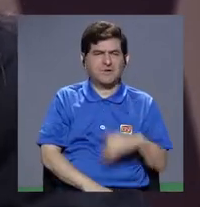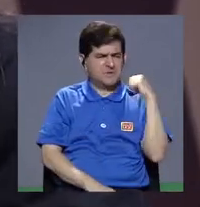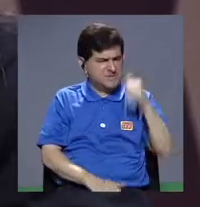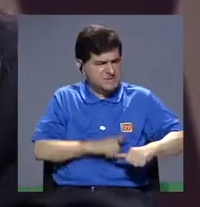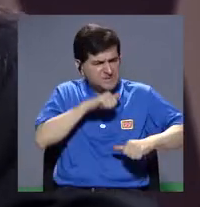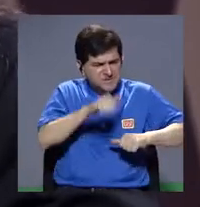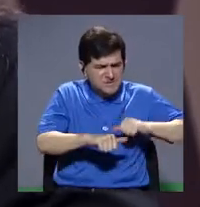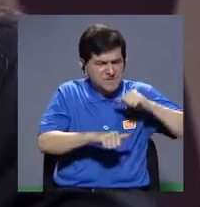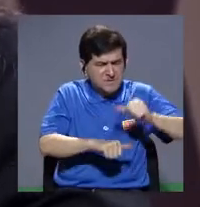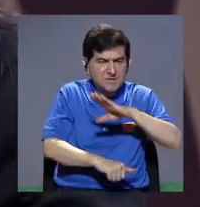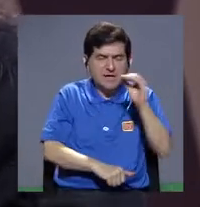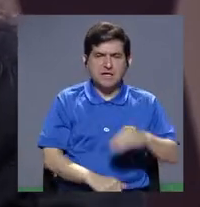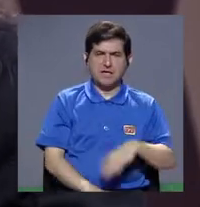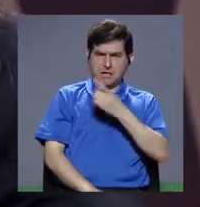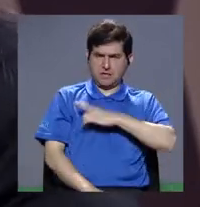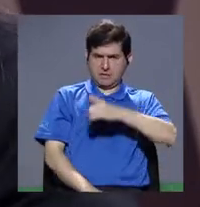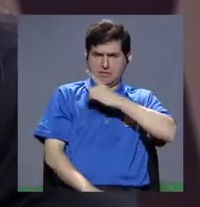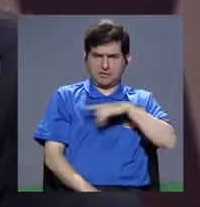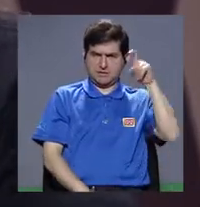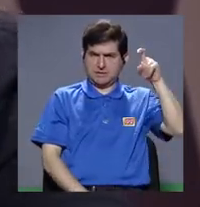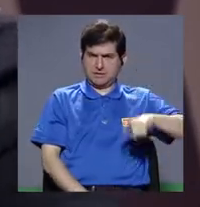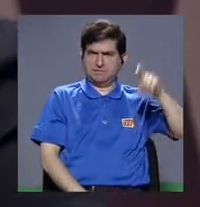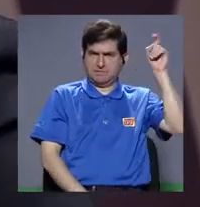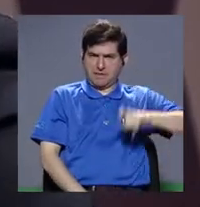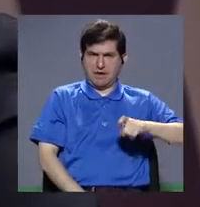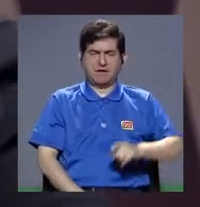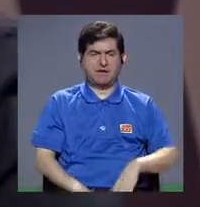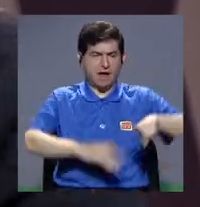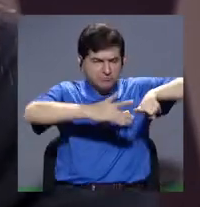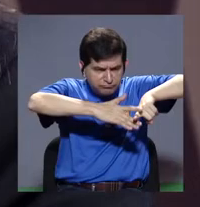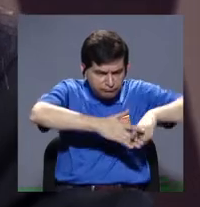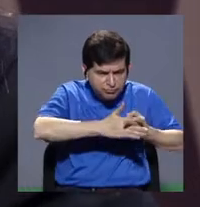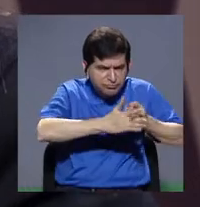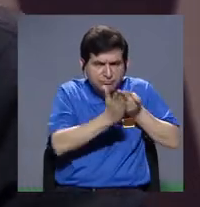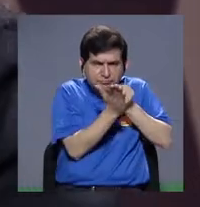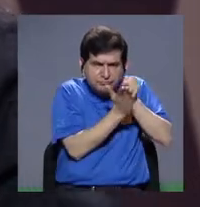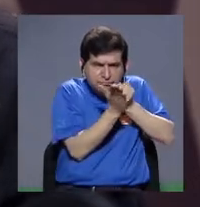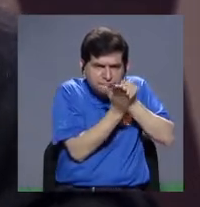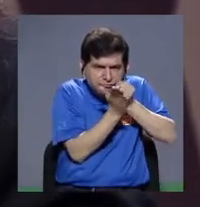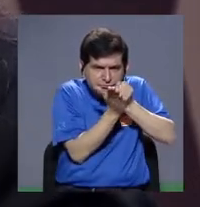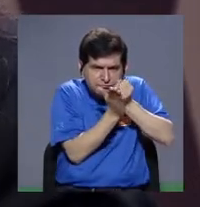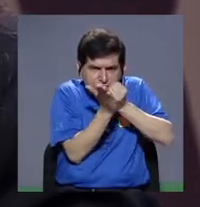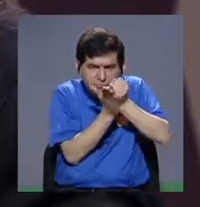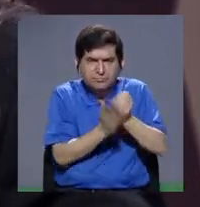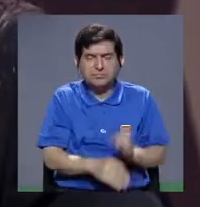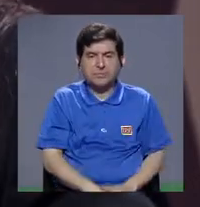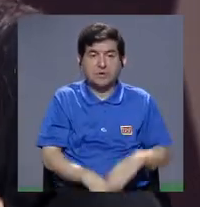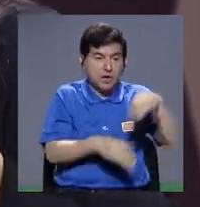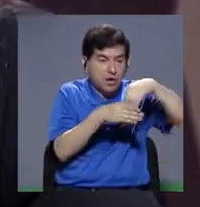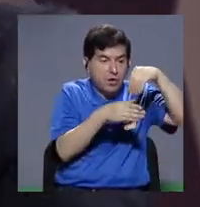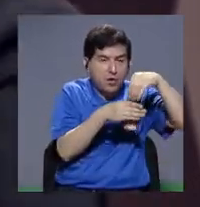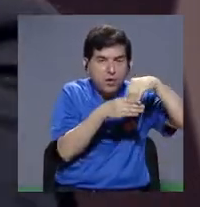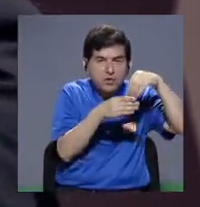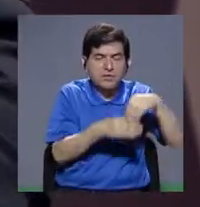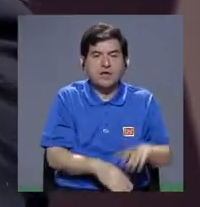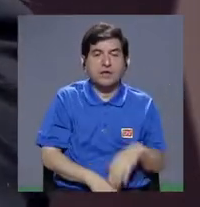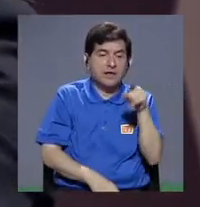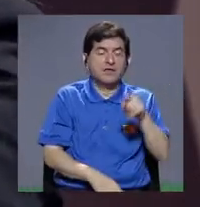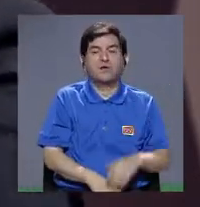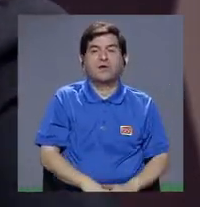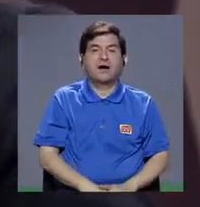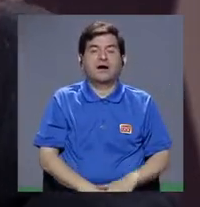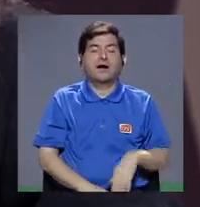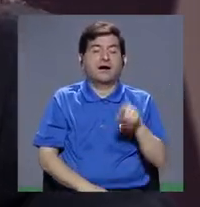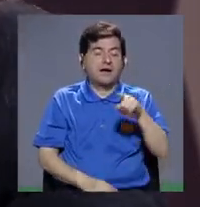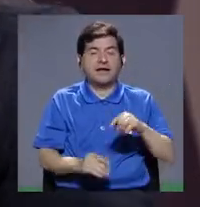guardo la disciplina que implica el iniciar una investigación que el aporte contenido a la